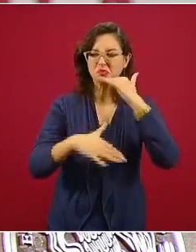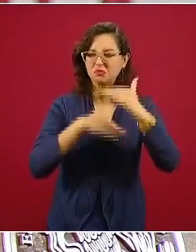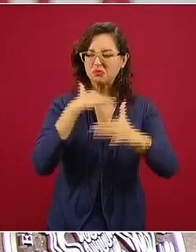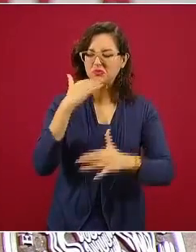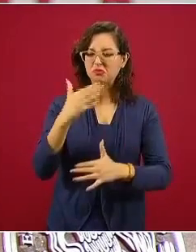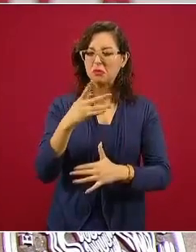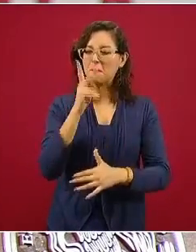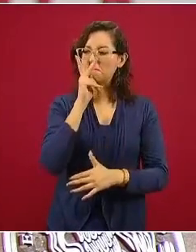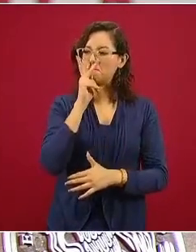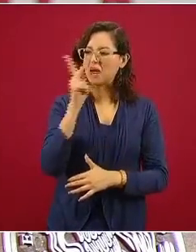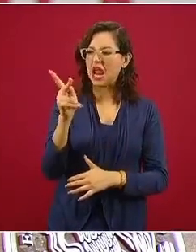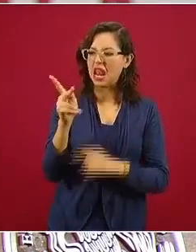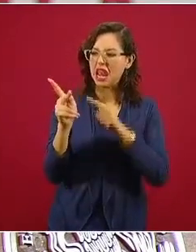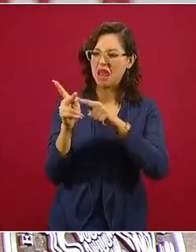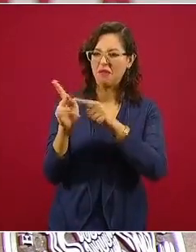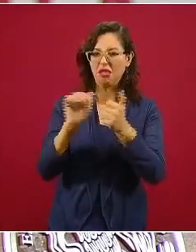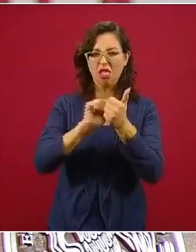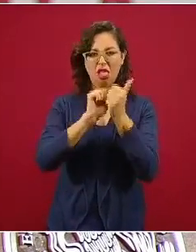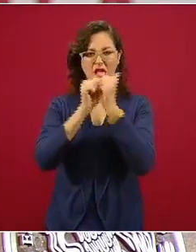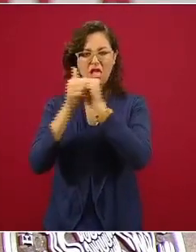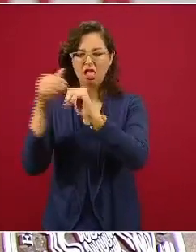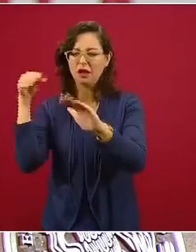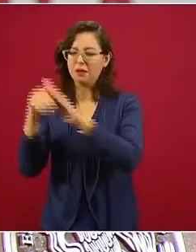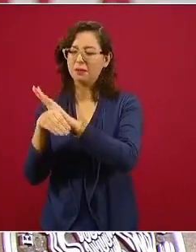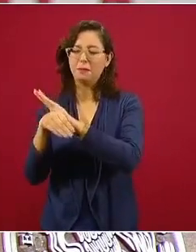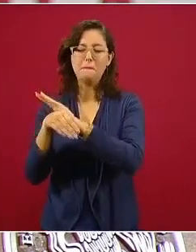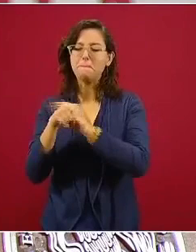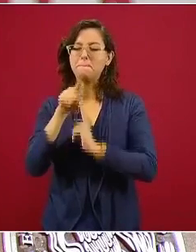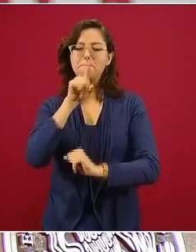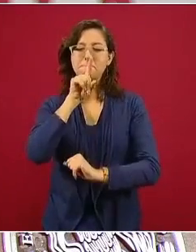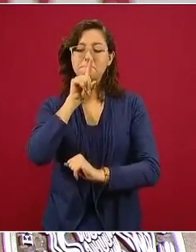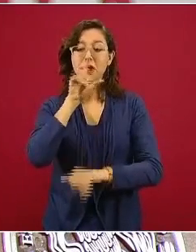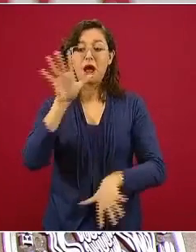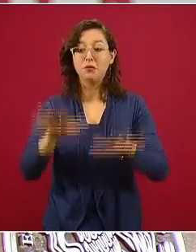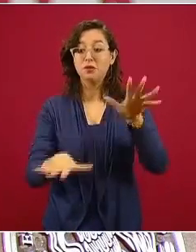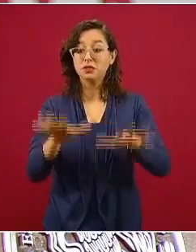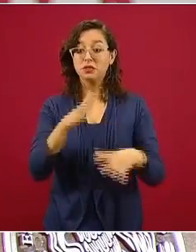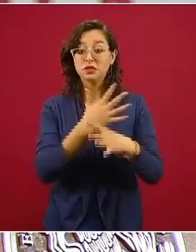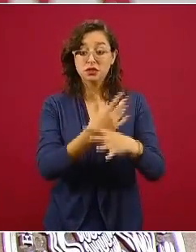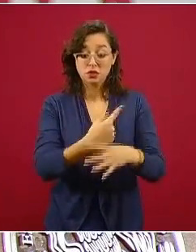Entonces a veces se dice, yo no soy político,